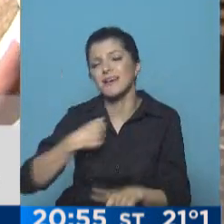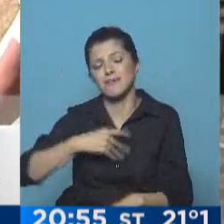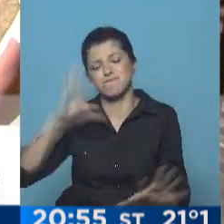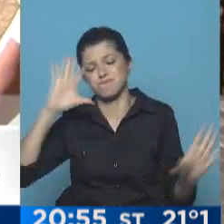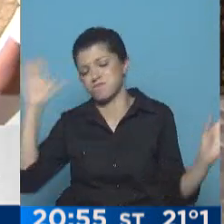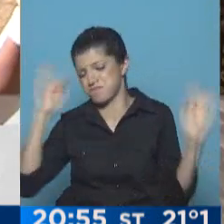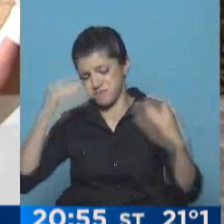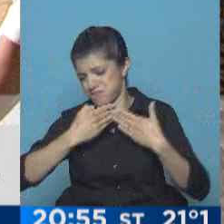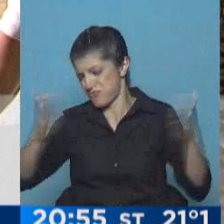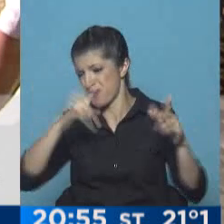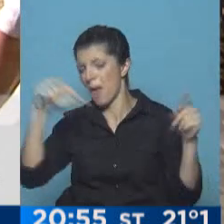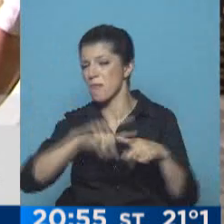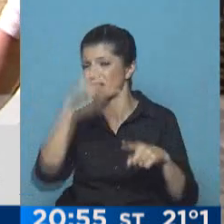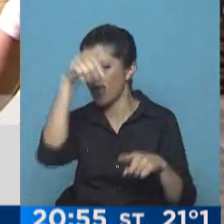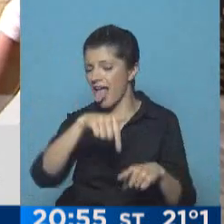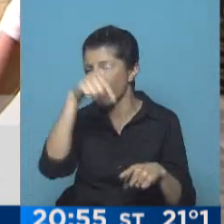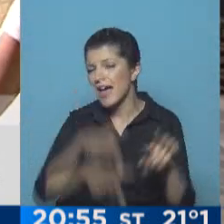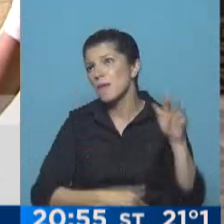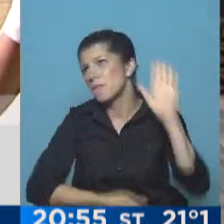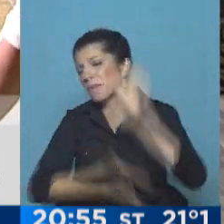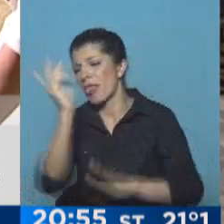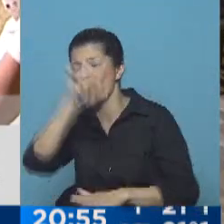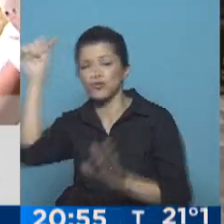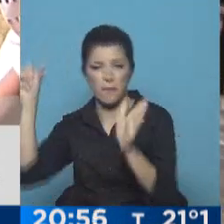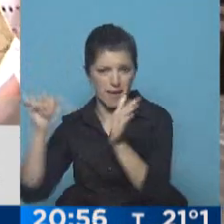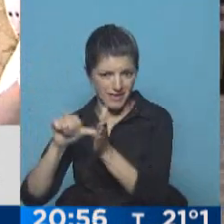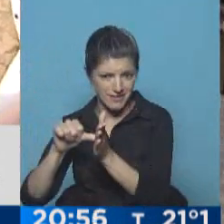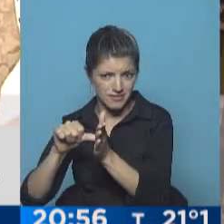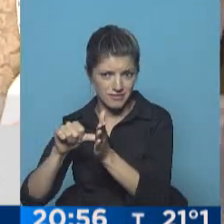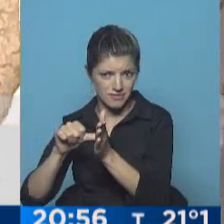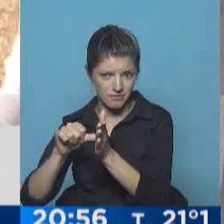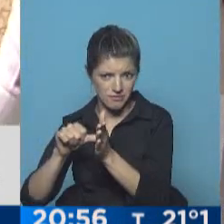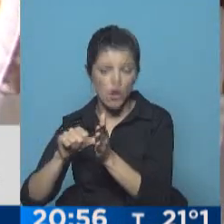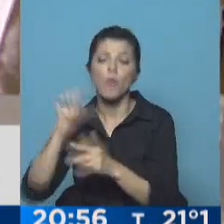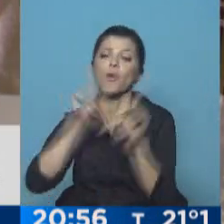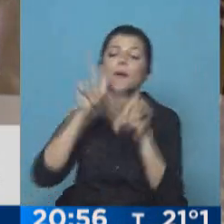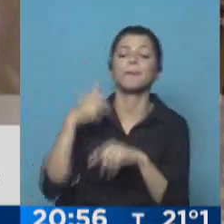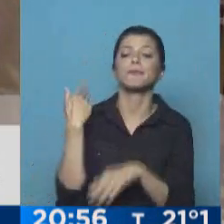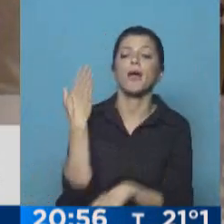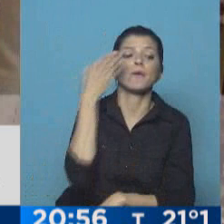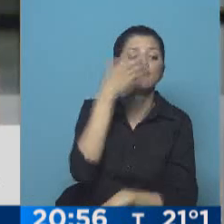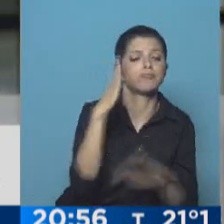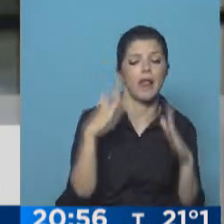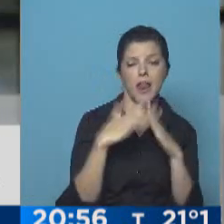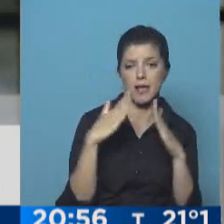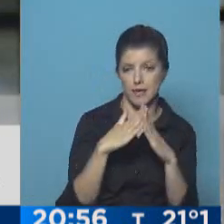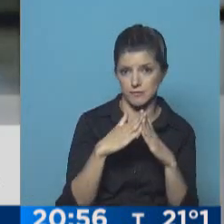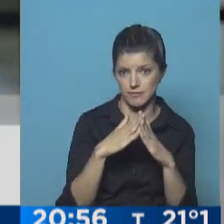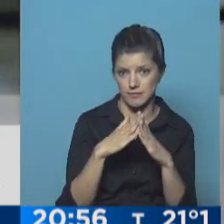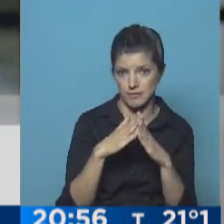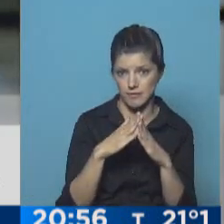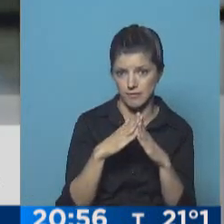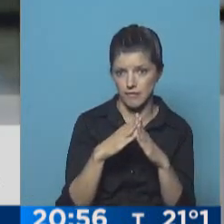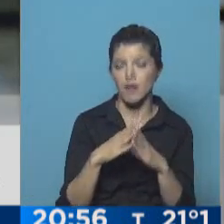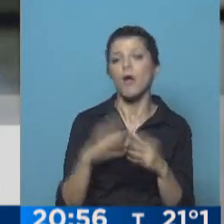la política mucha gente que se fue a su casa mucha gente que vio Lo que le